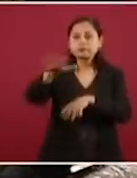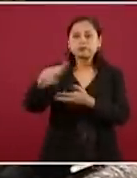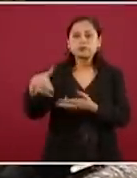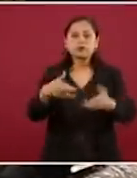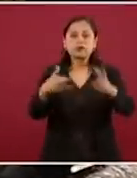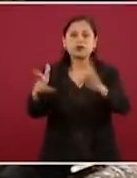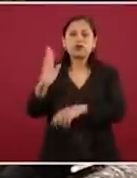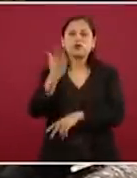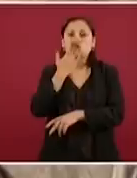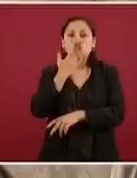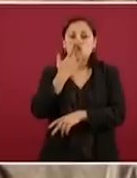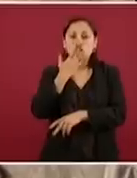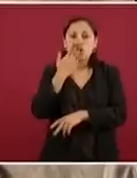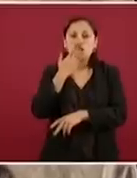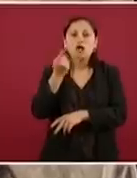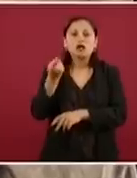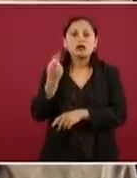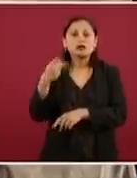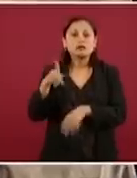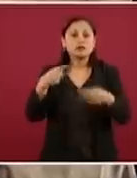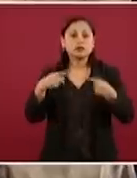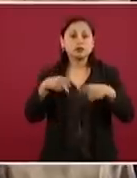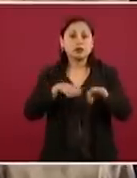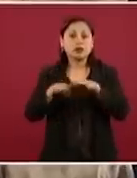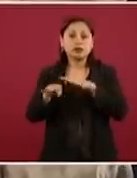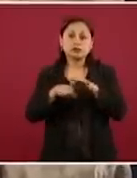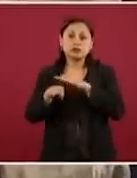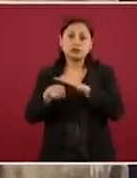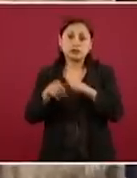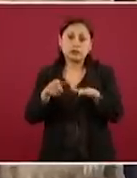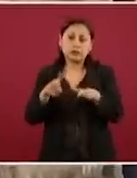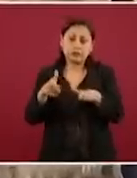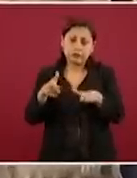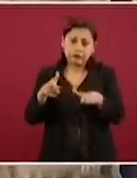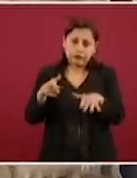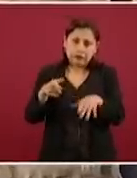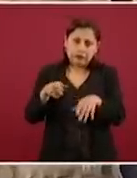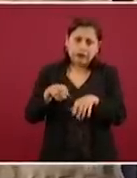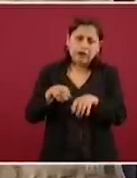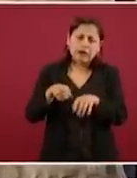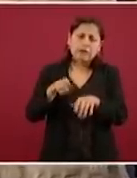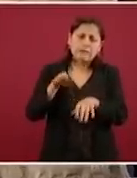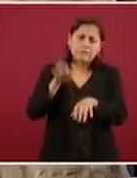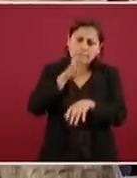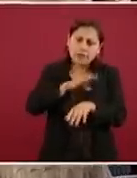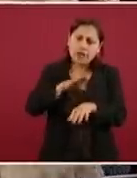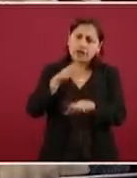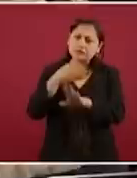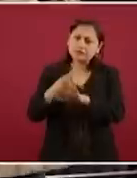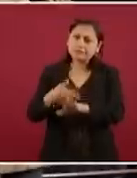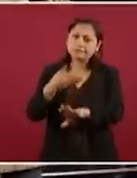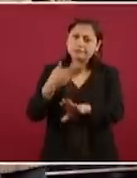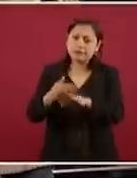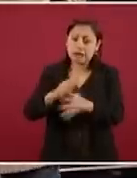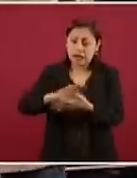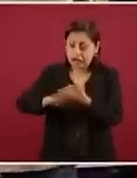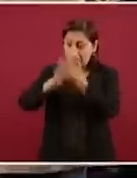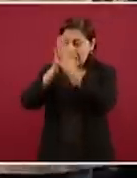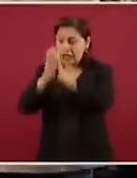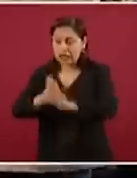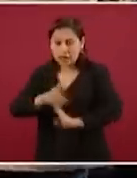derechos laborales. El cambio no significará venganza, pero sí justicia. Señor